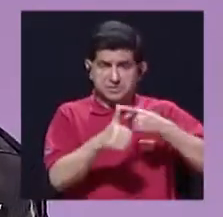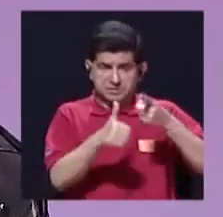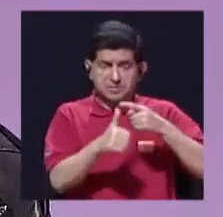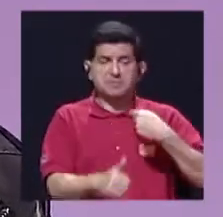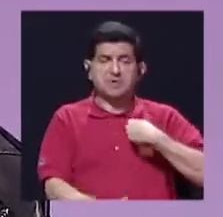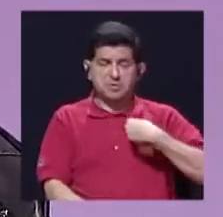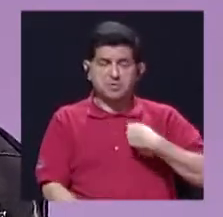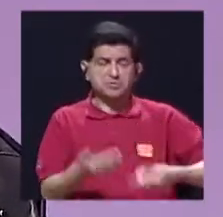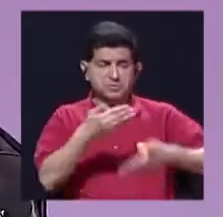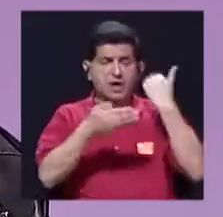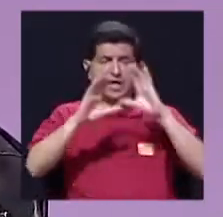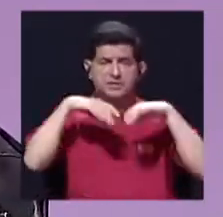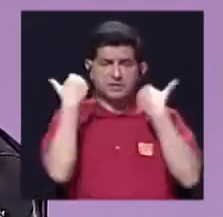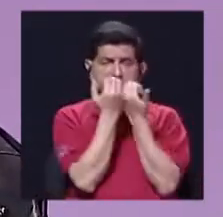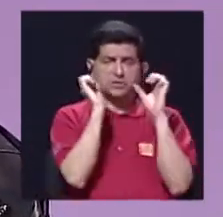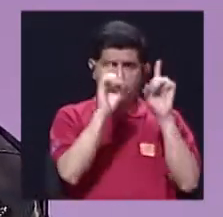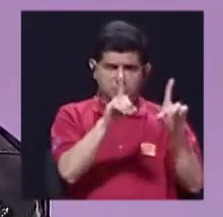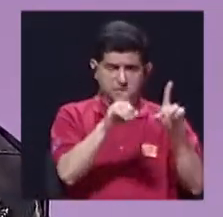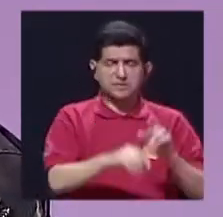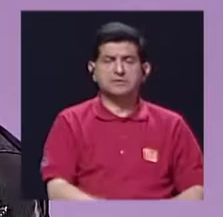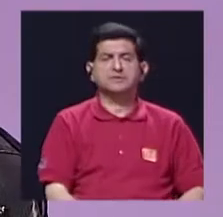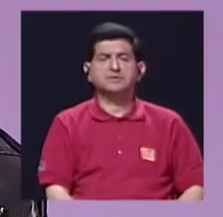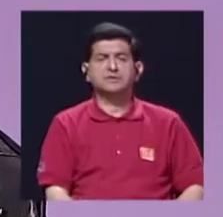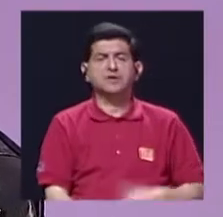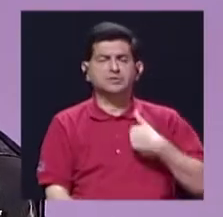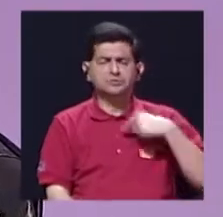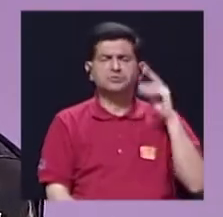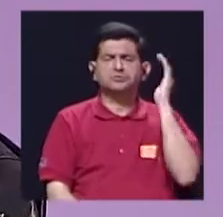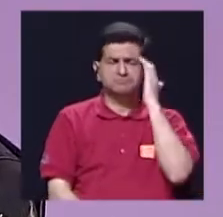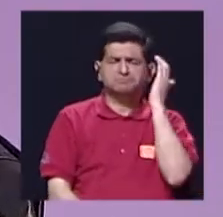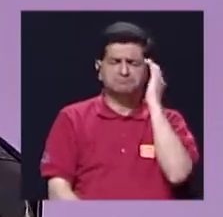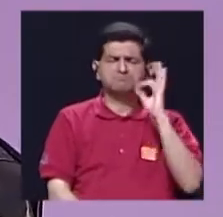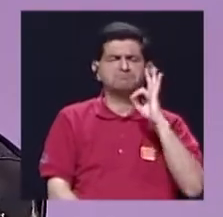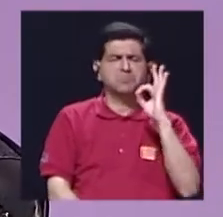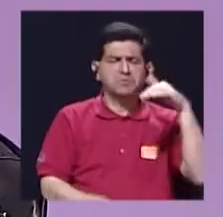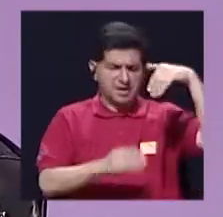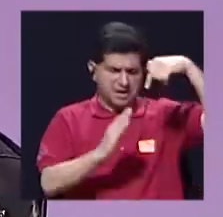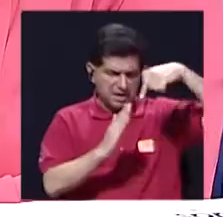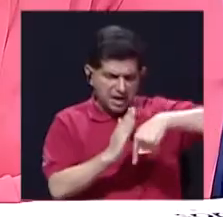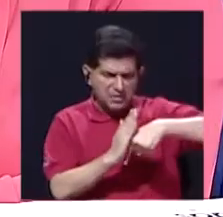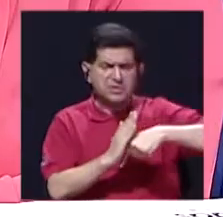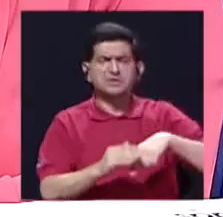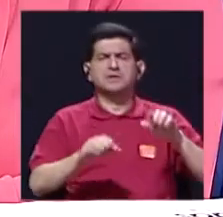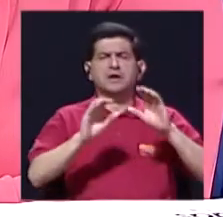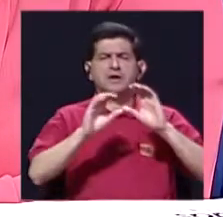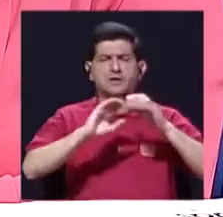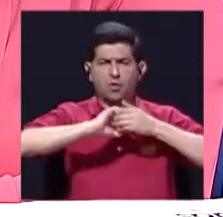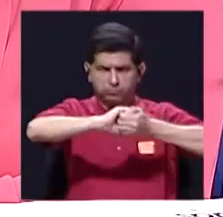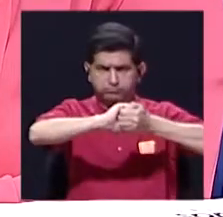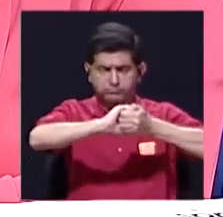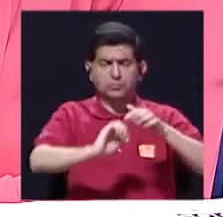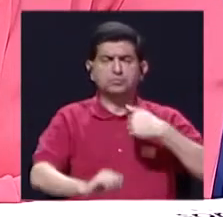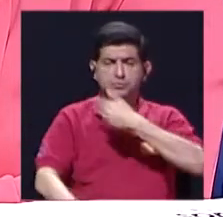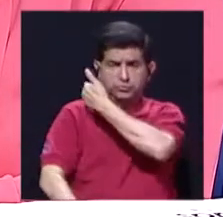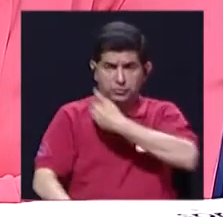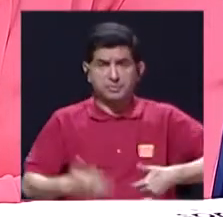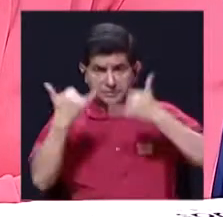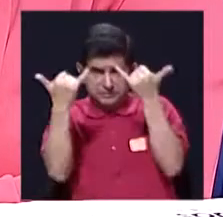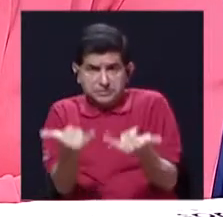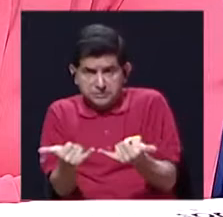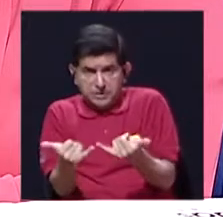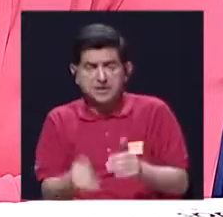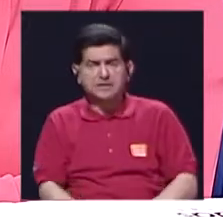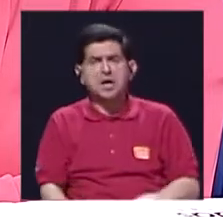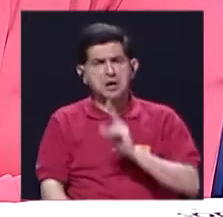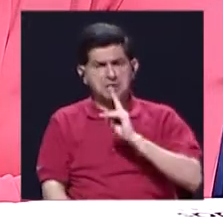estado en el comité de educación, entonces conocía muy bien la cooperativa, y cuando estuve de presidenta,